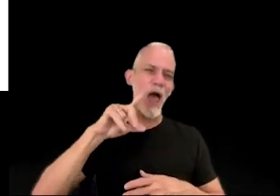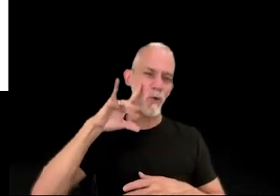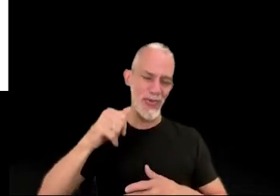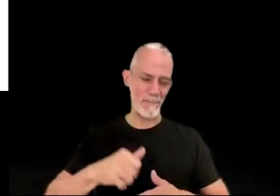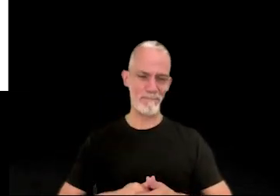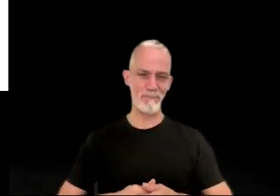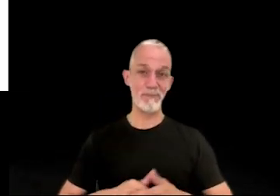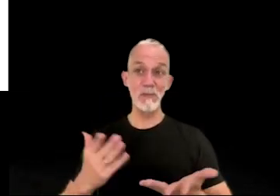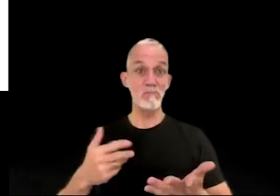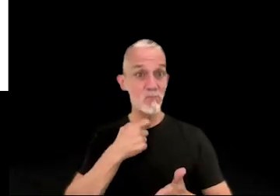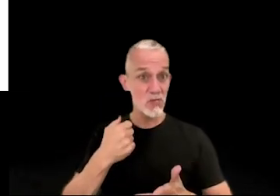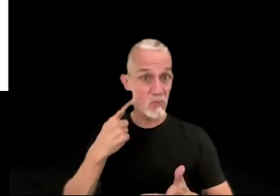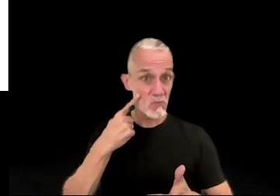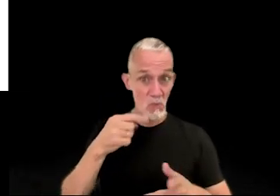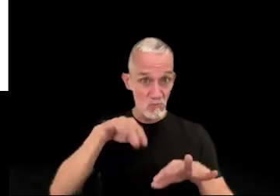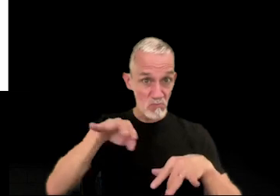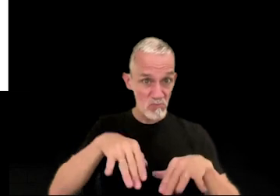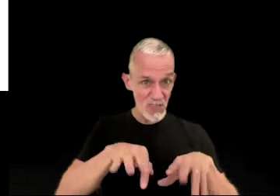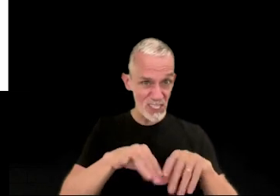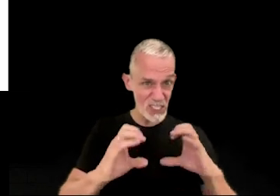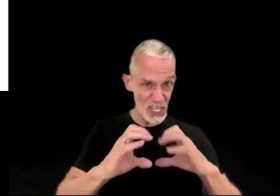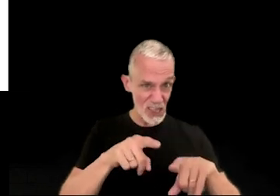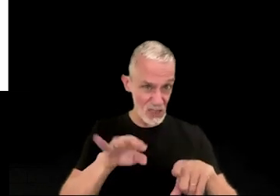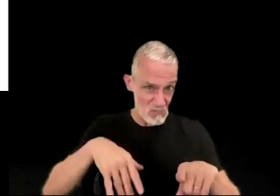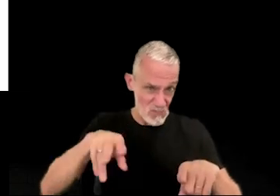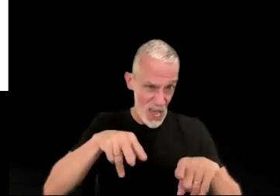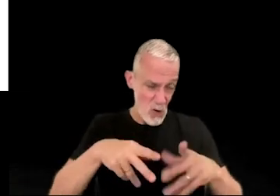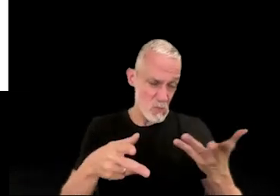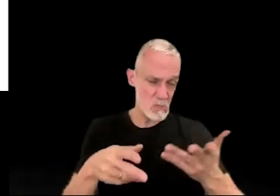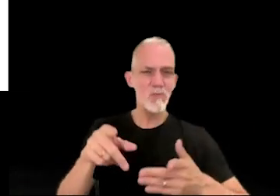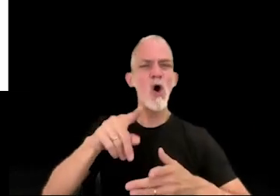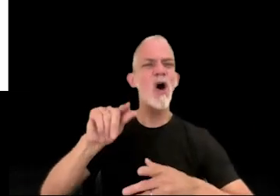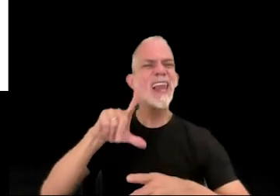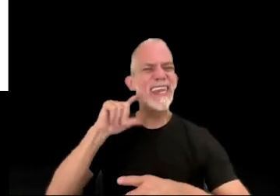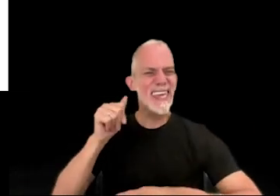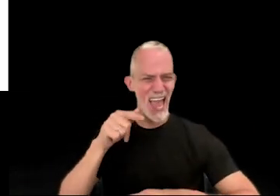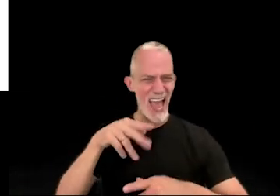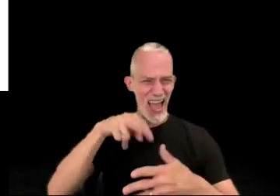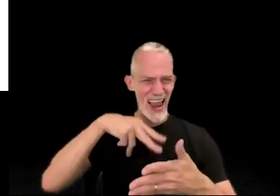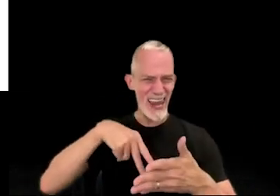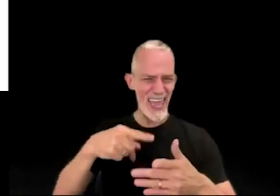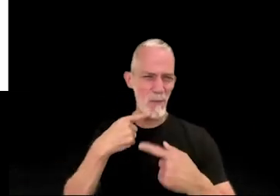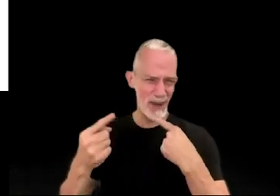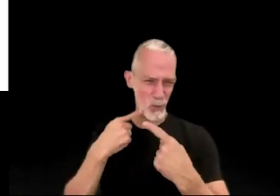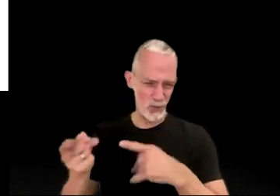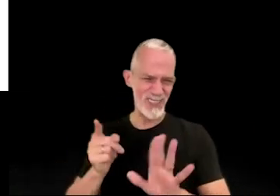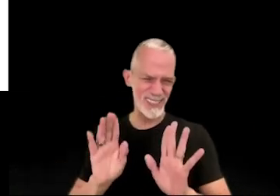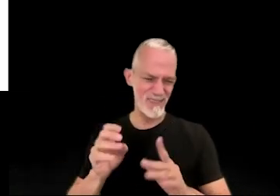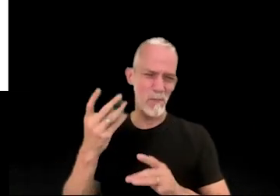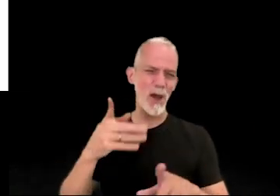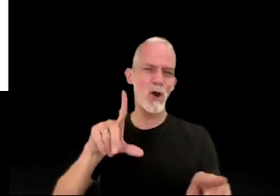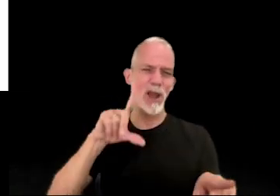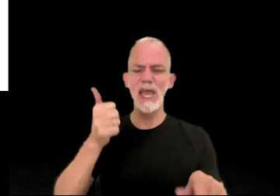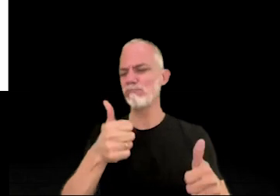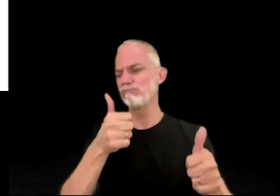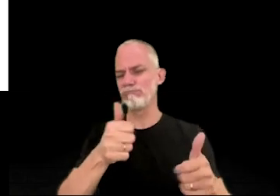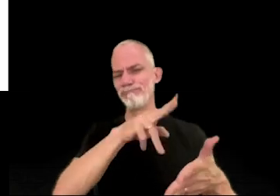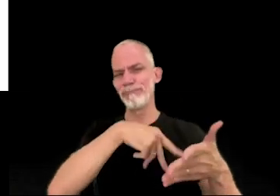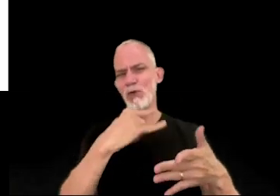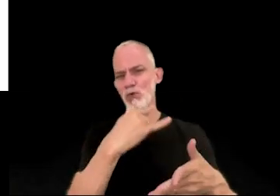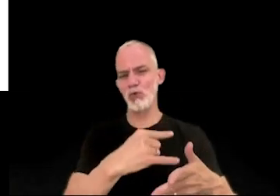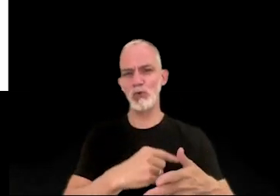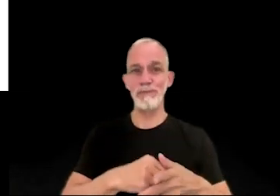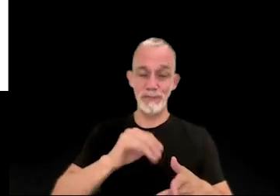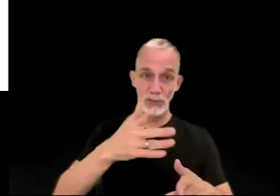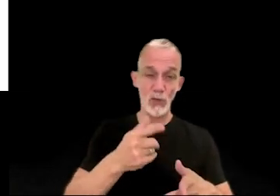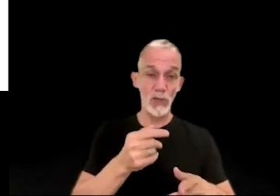¿Querés que vaya leyendo el chat, Matías? Sí, ahí Lía va a leer las preguntas y a Ah, medida buenísimo. que vayamos Bueno, avanzando las